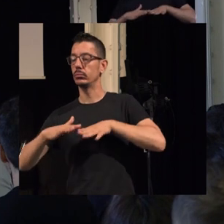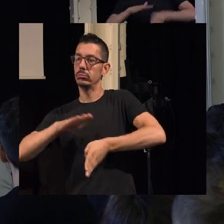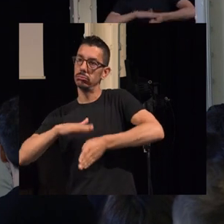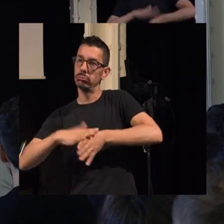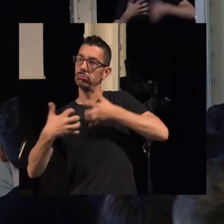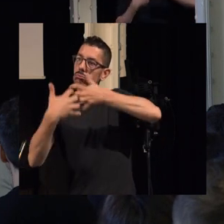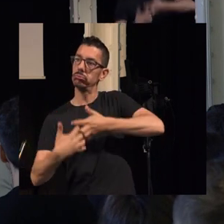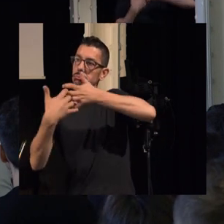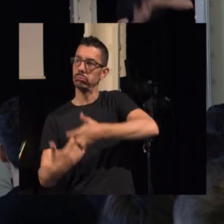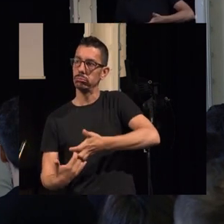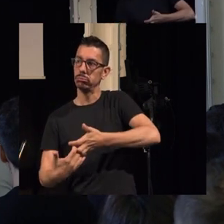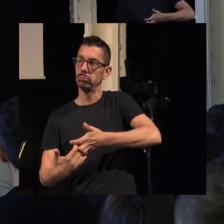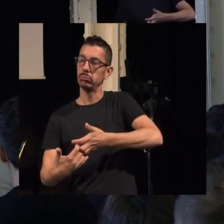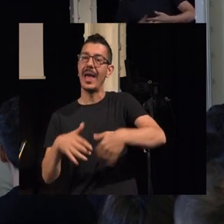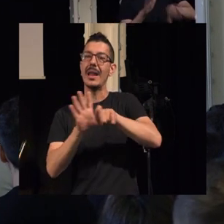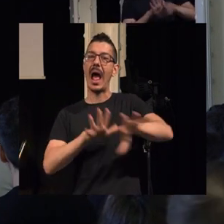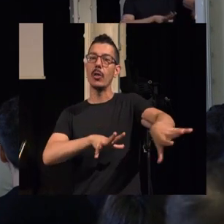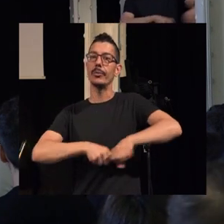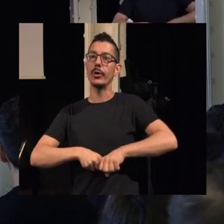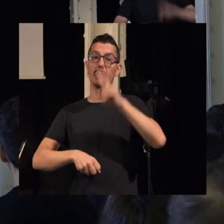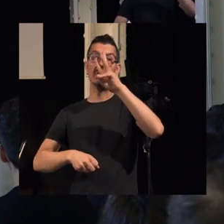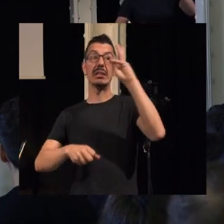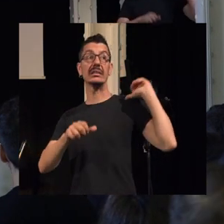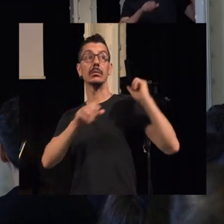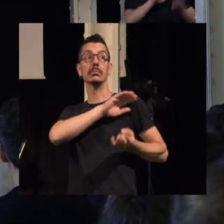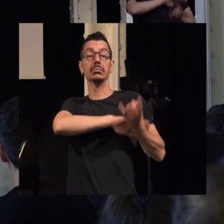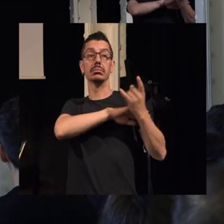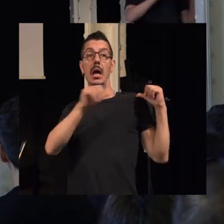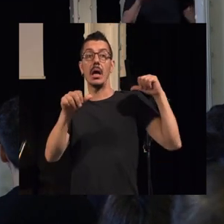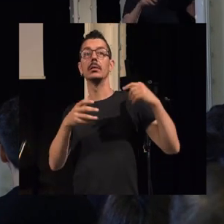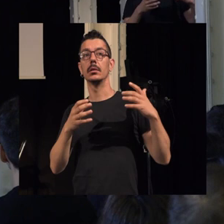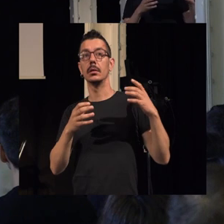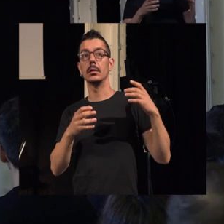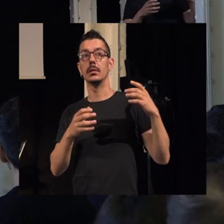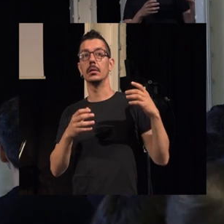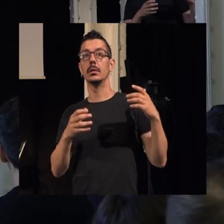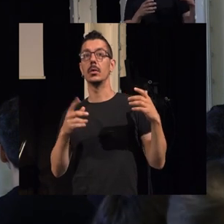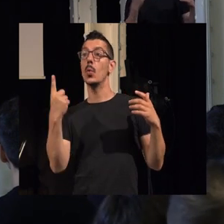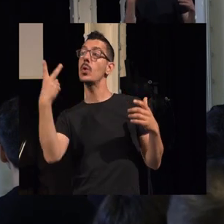ley de adopción desde hace 3 años, no hay una pareja